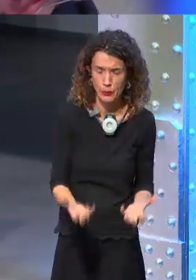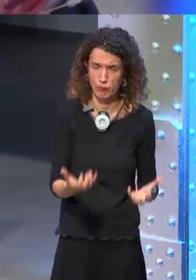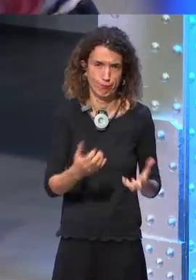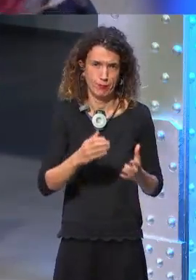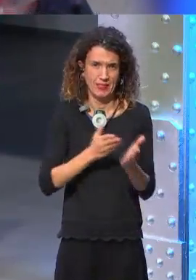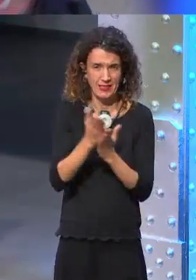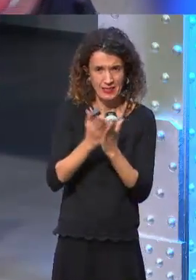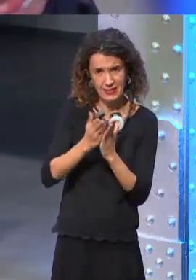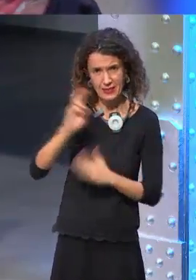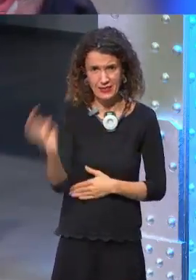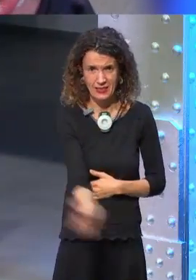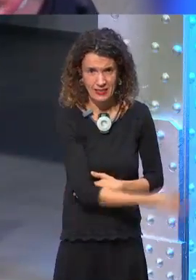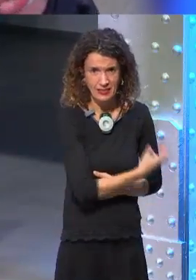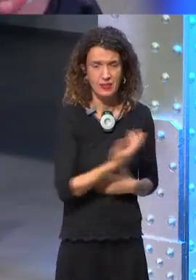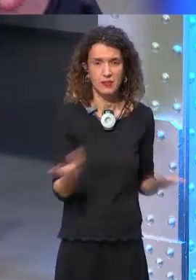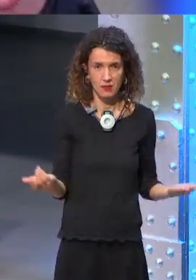estudios.